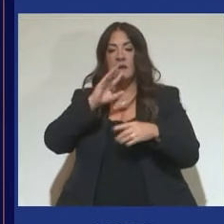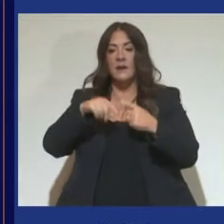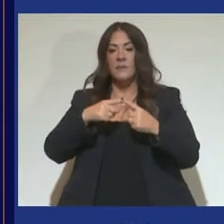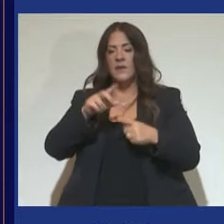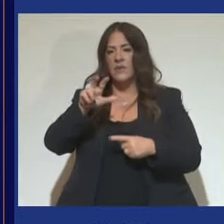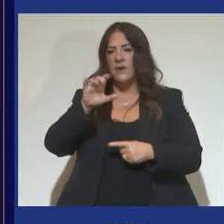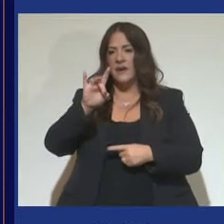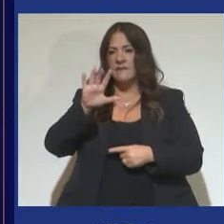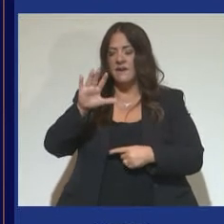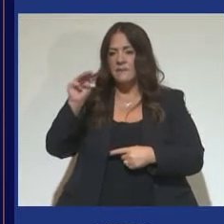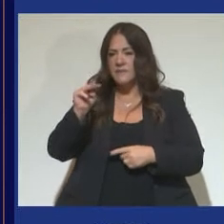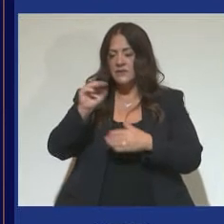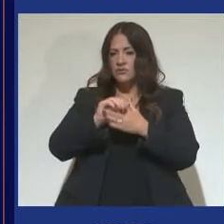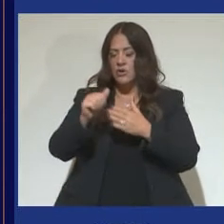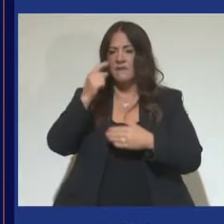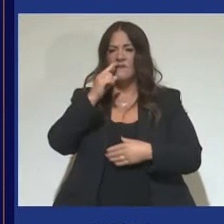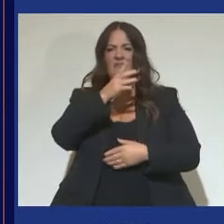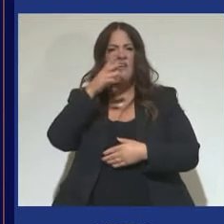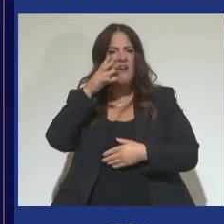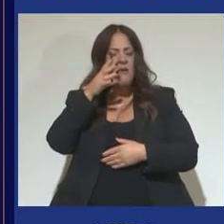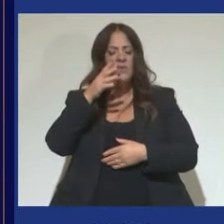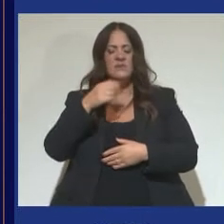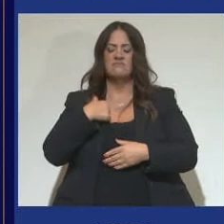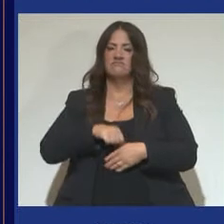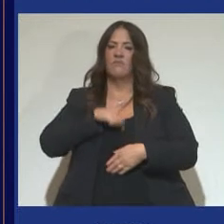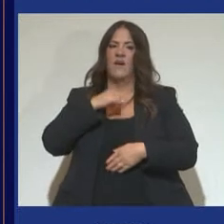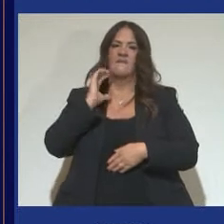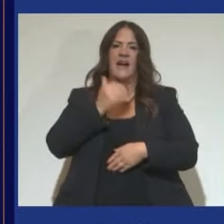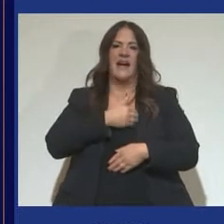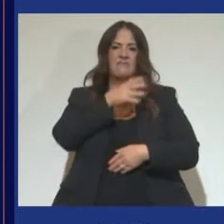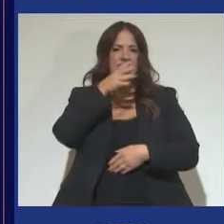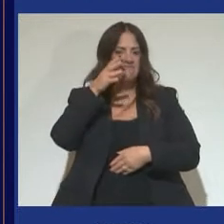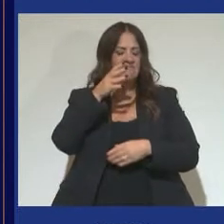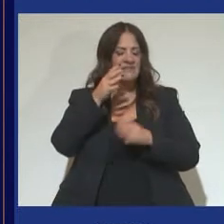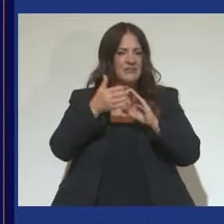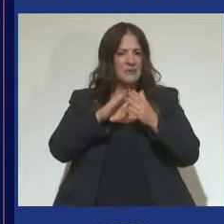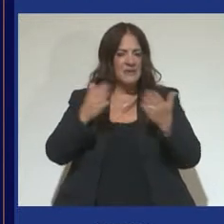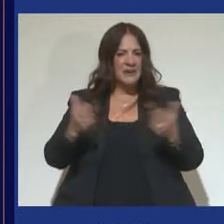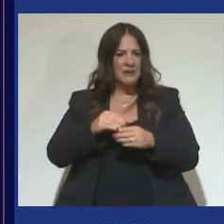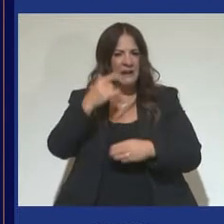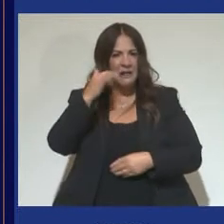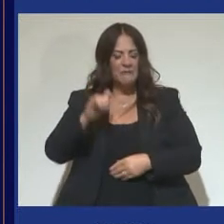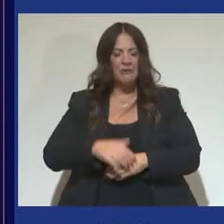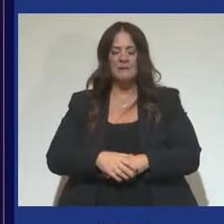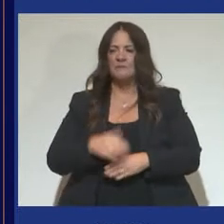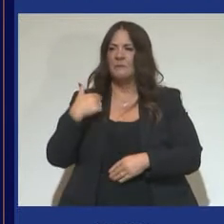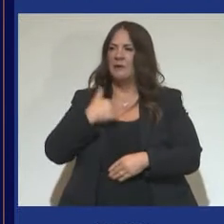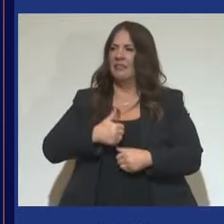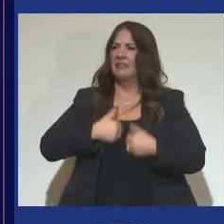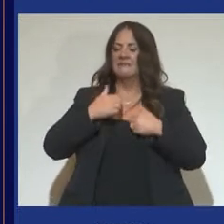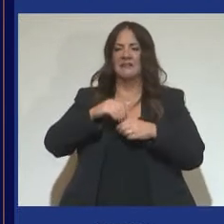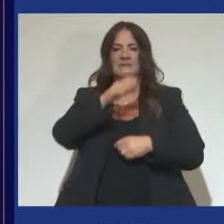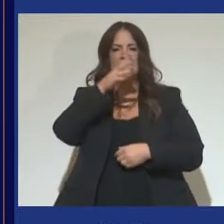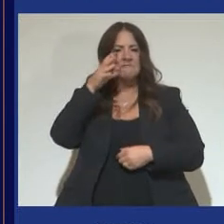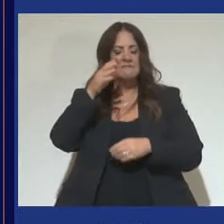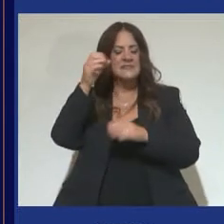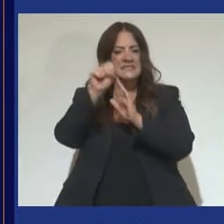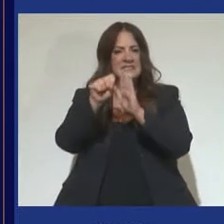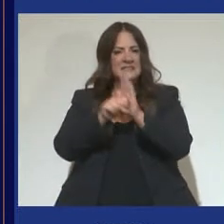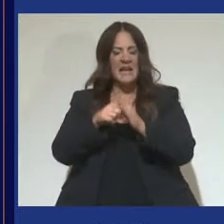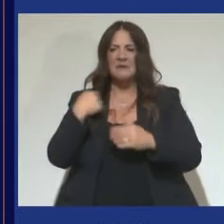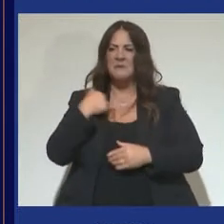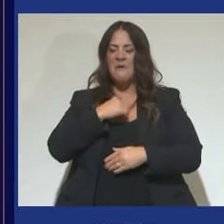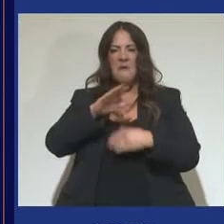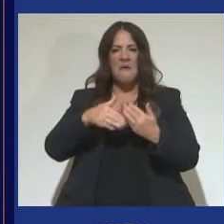inversiones de agricultura sustento sustentable también es importante estoy muy orgulloso de nuestra comunidad de agricultura somos un